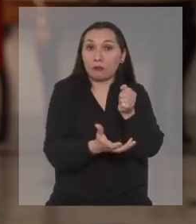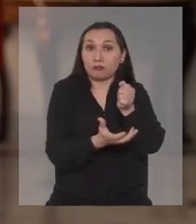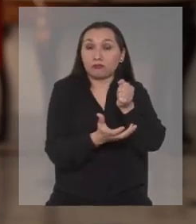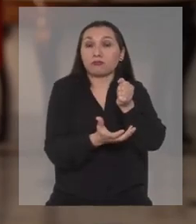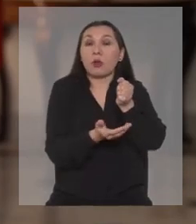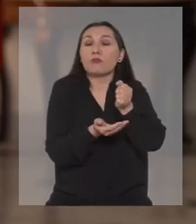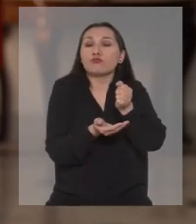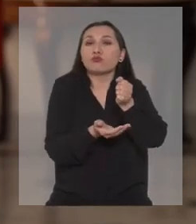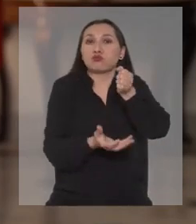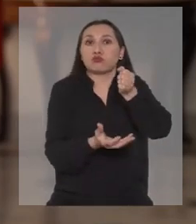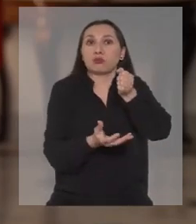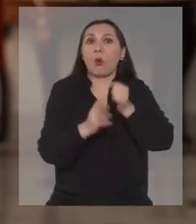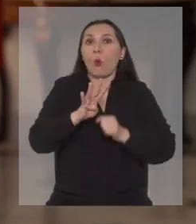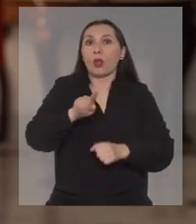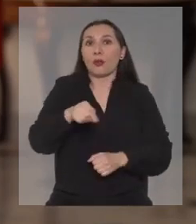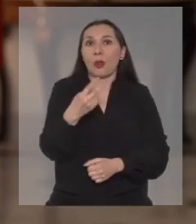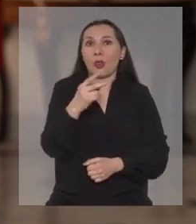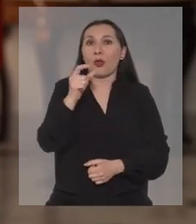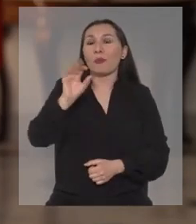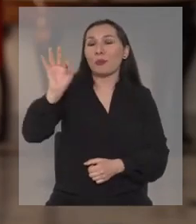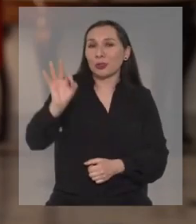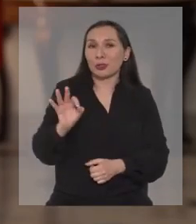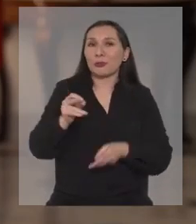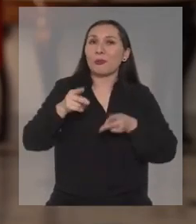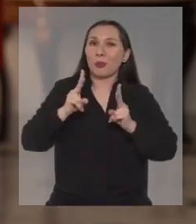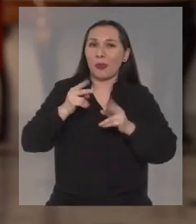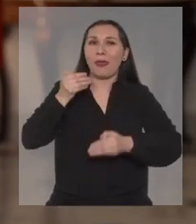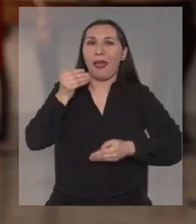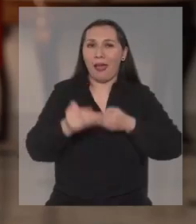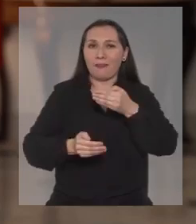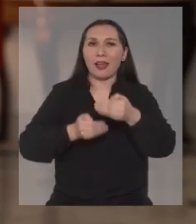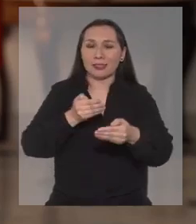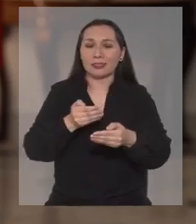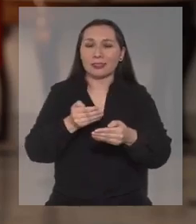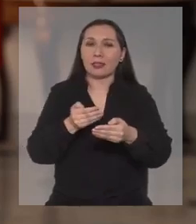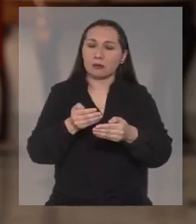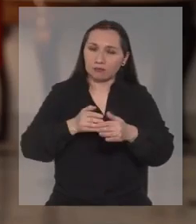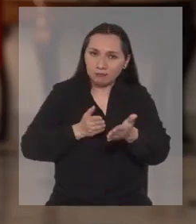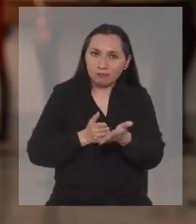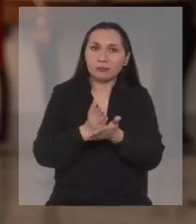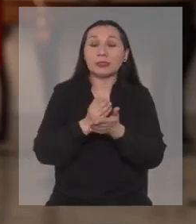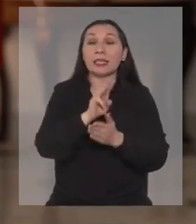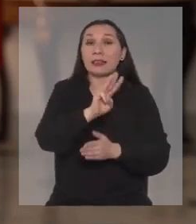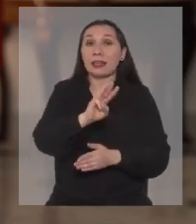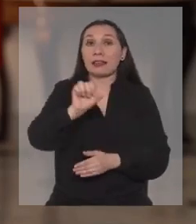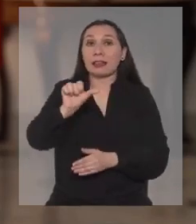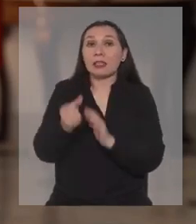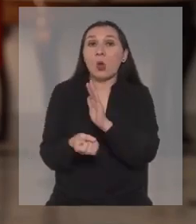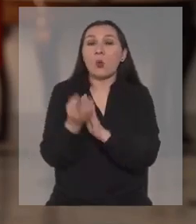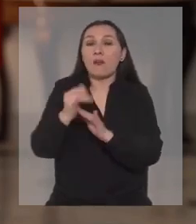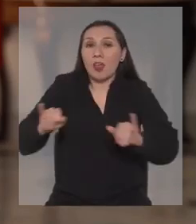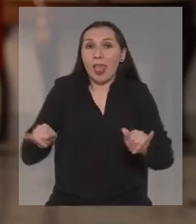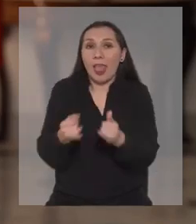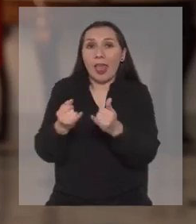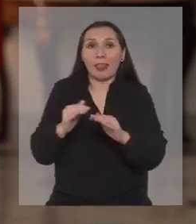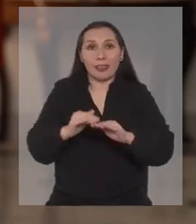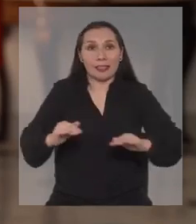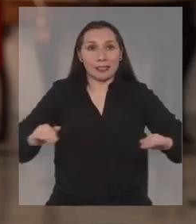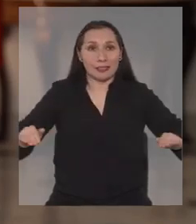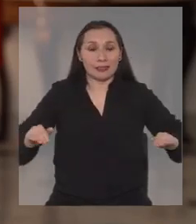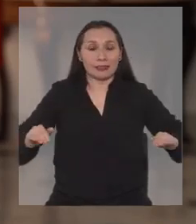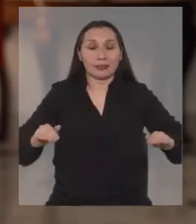materia va a crecer en un 4,2 por lo que nos permitirá seguir avanzando en la puesta en marcha de 36 nuevos jardines